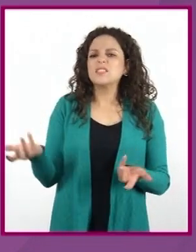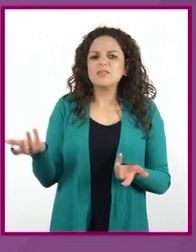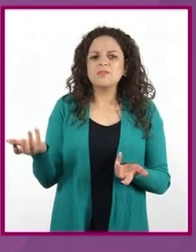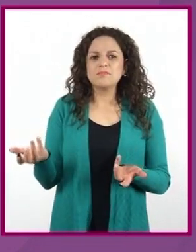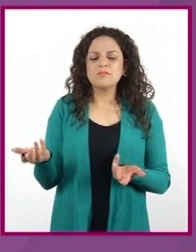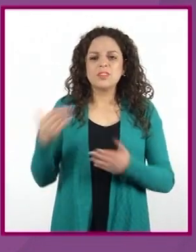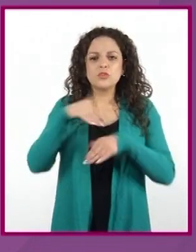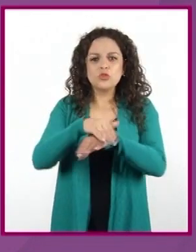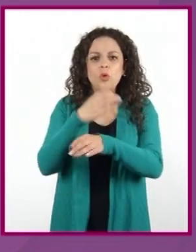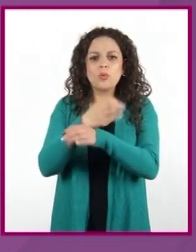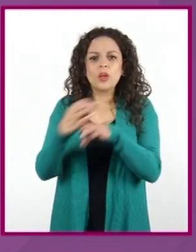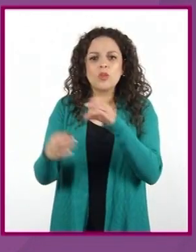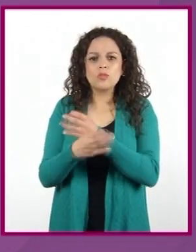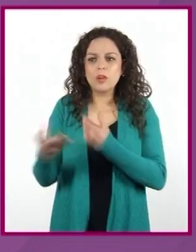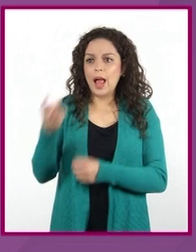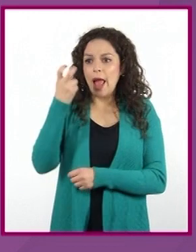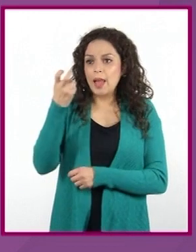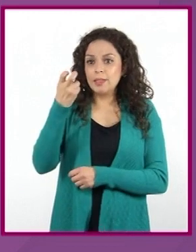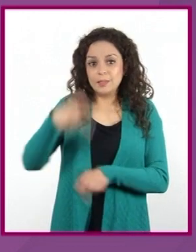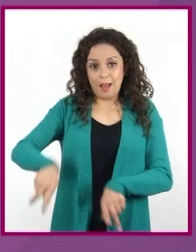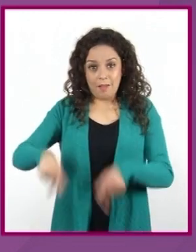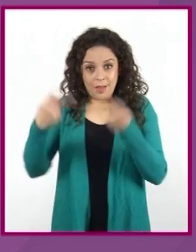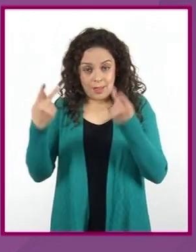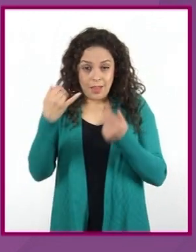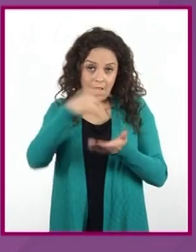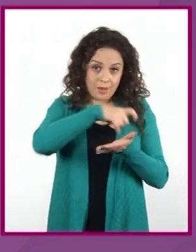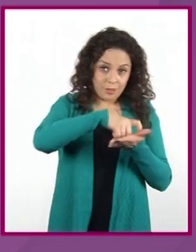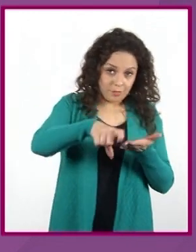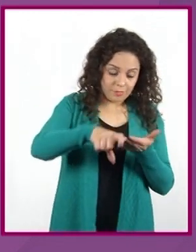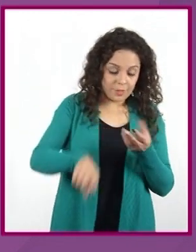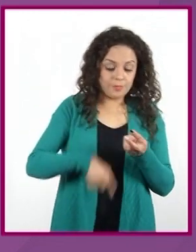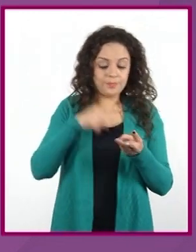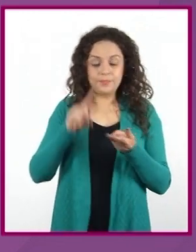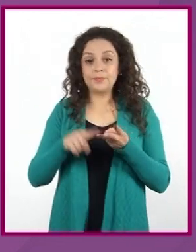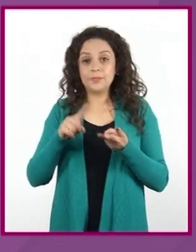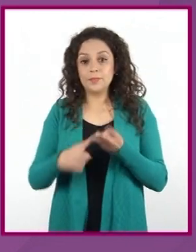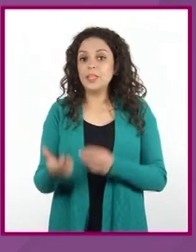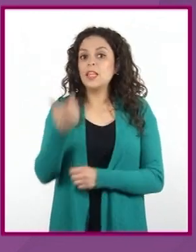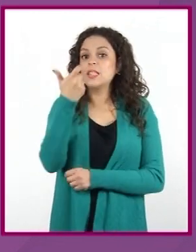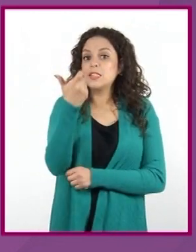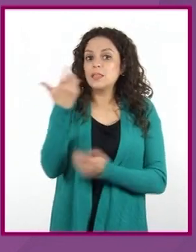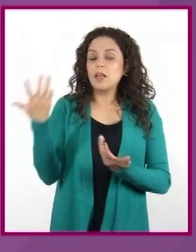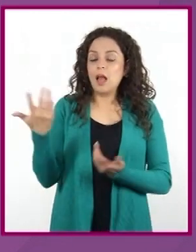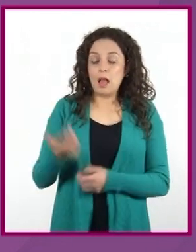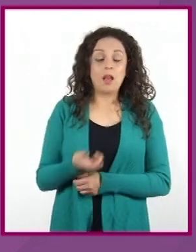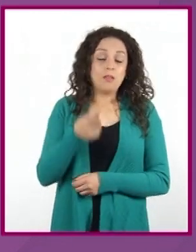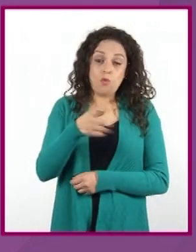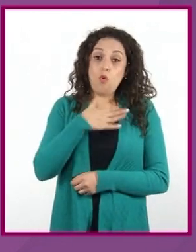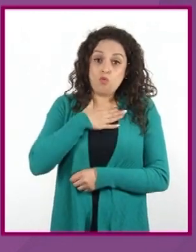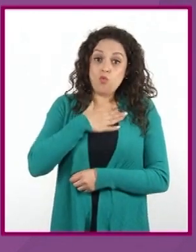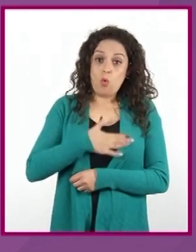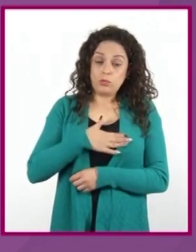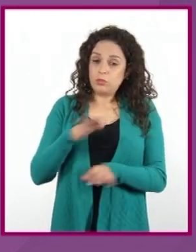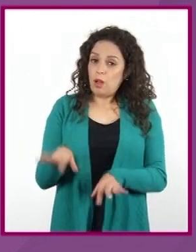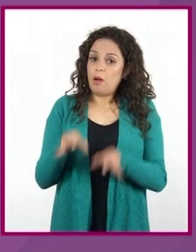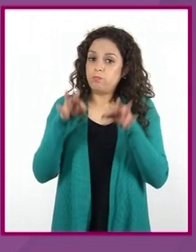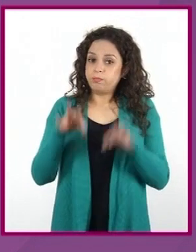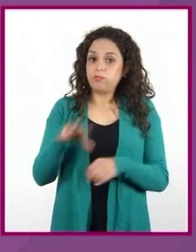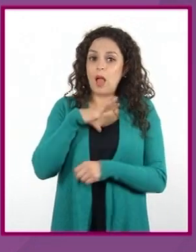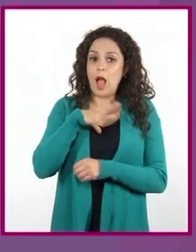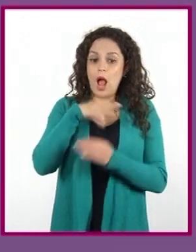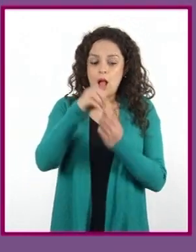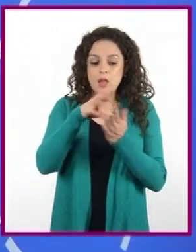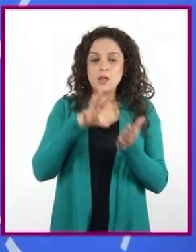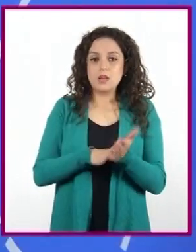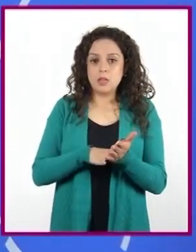las cosas, motivo de la transacción. Y el precio, que tiene que ser un valor justo y real y que se encuentre dentro del